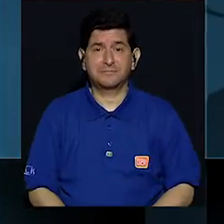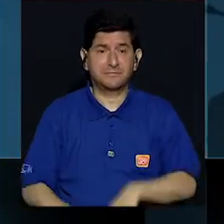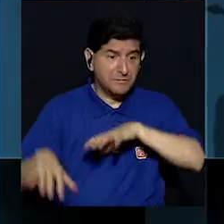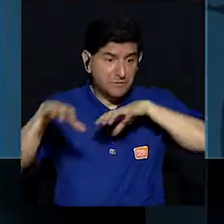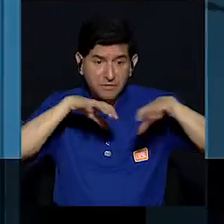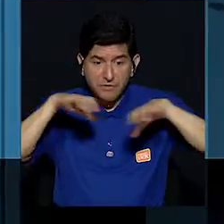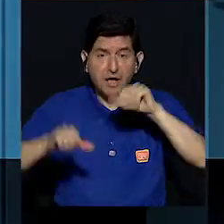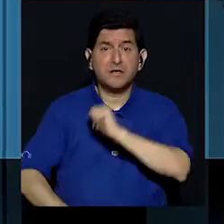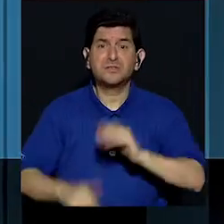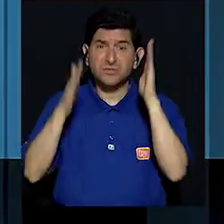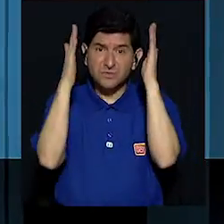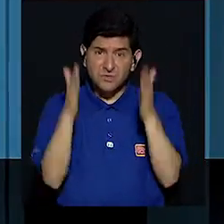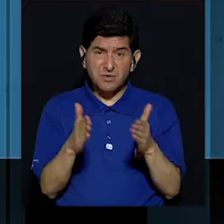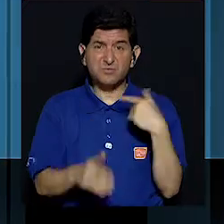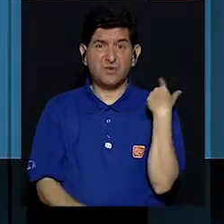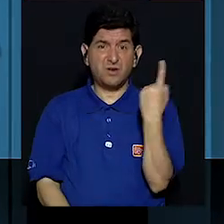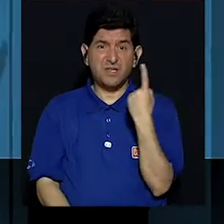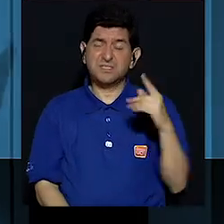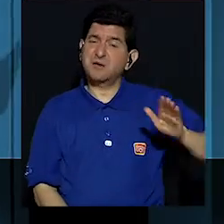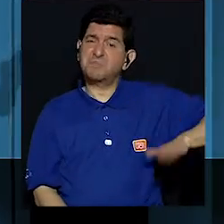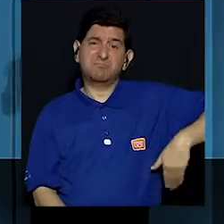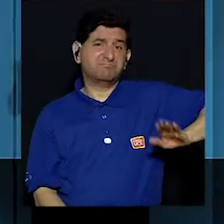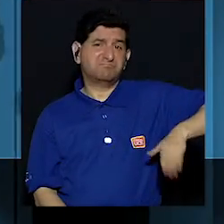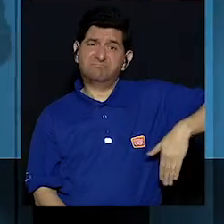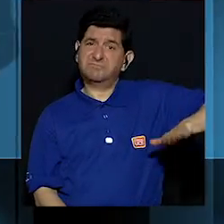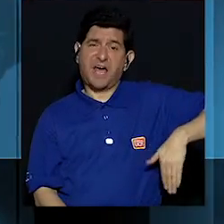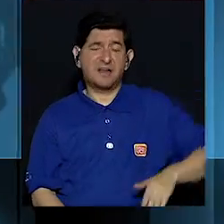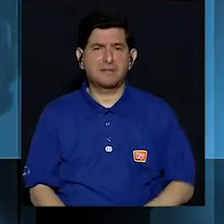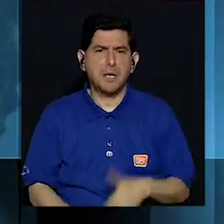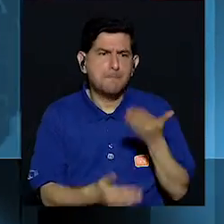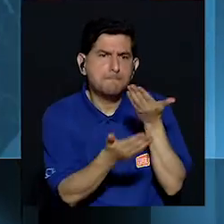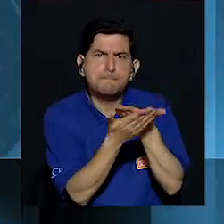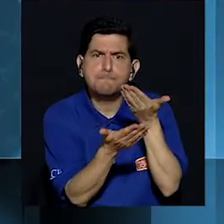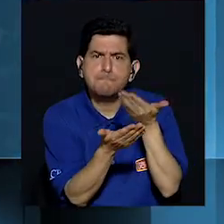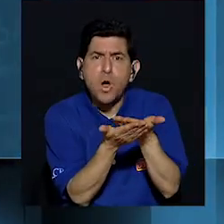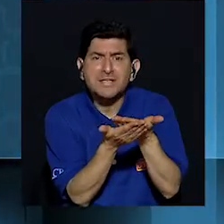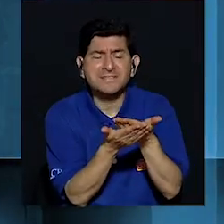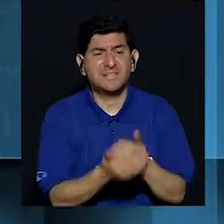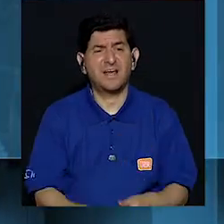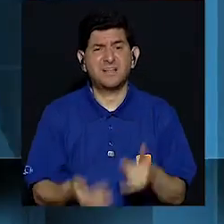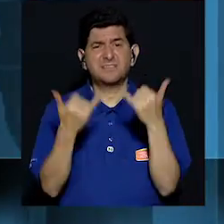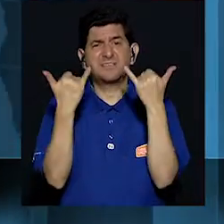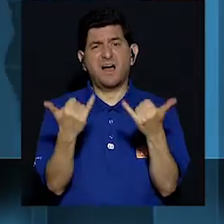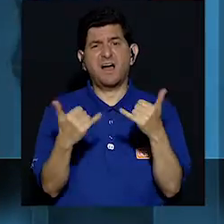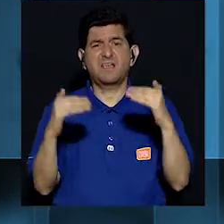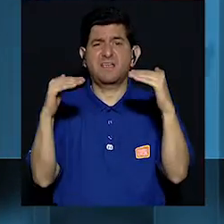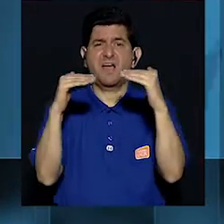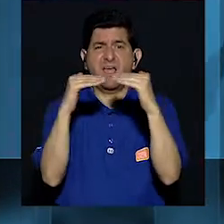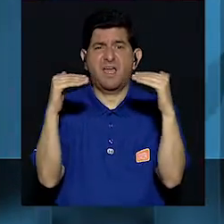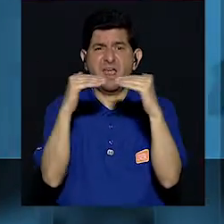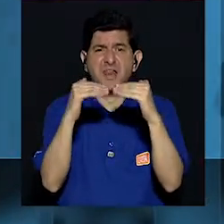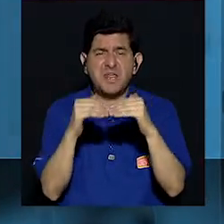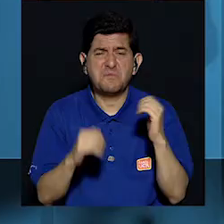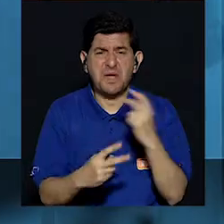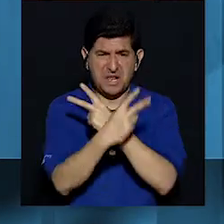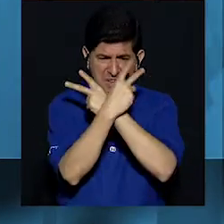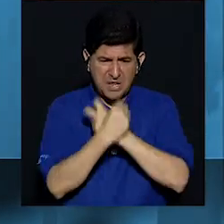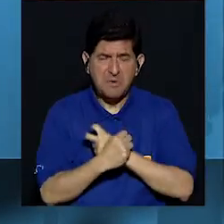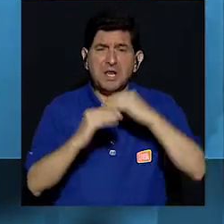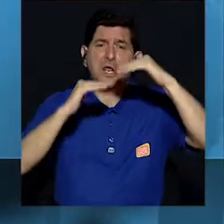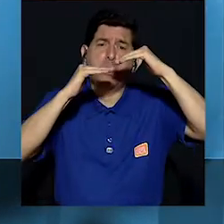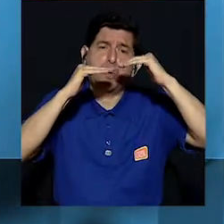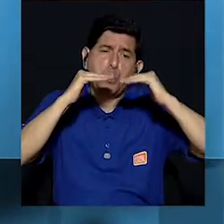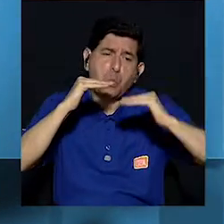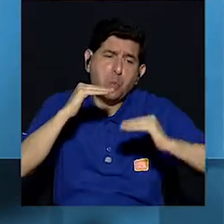de las autoridades siempre es tardía. Y las muestras se toman cuando los niveles de los contaminantes han